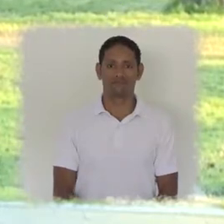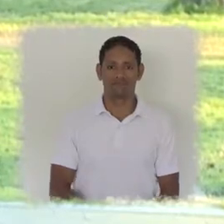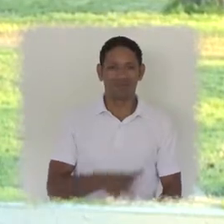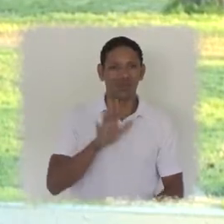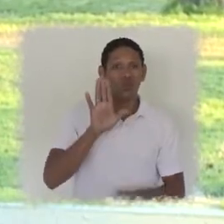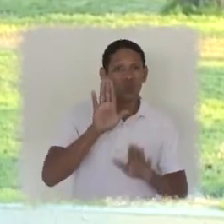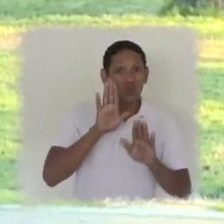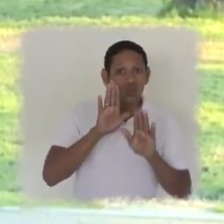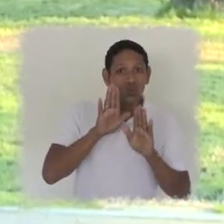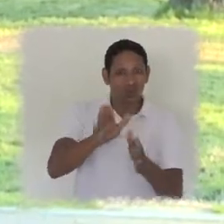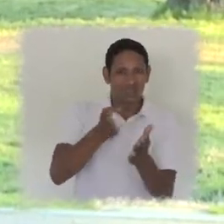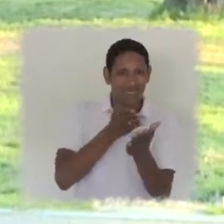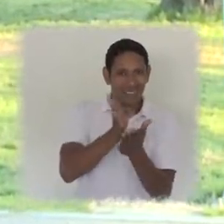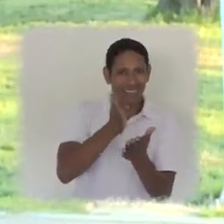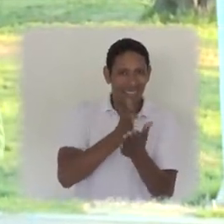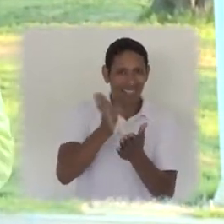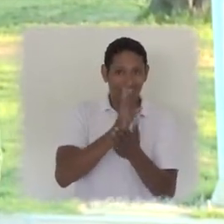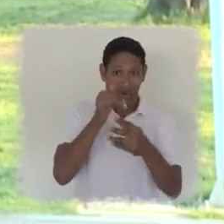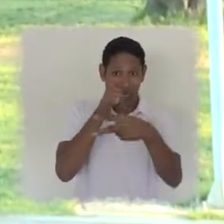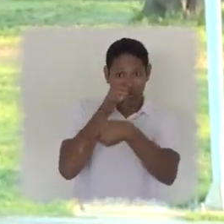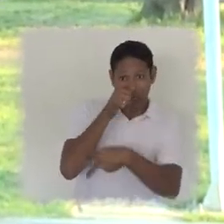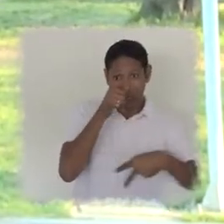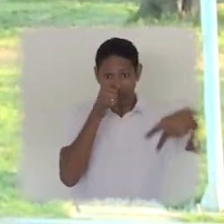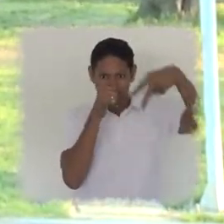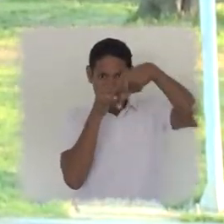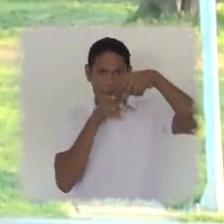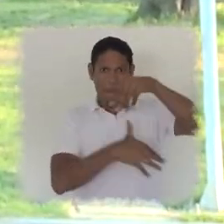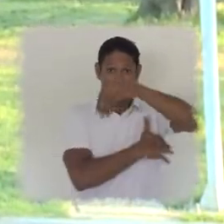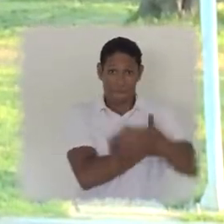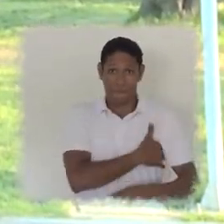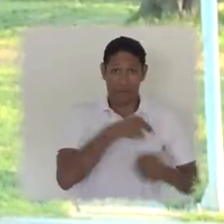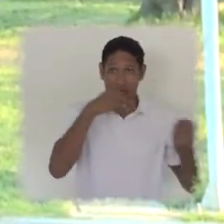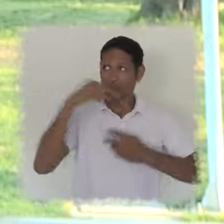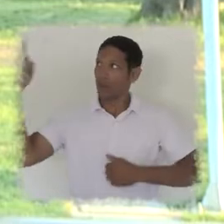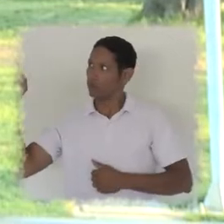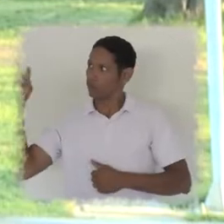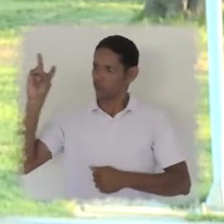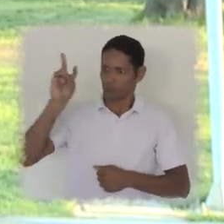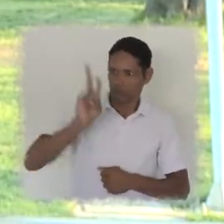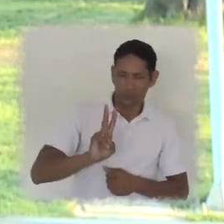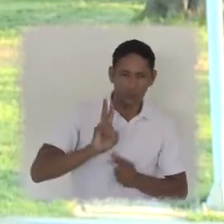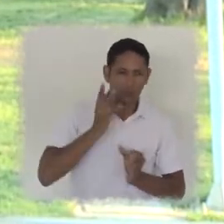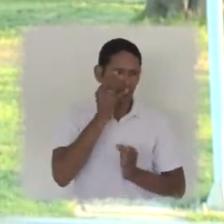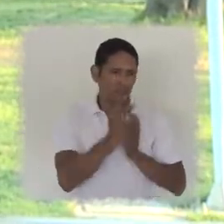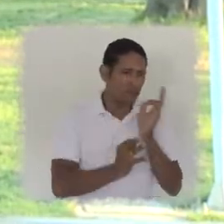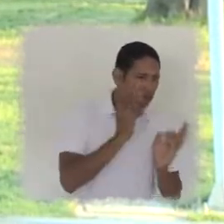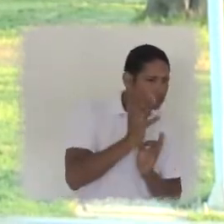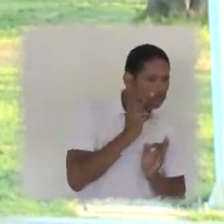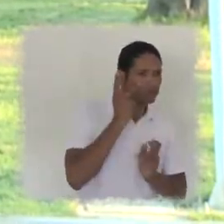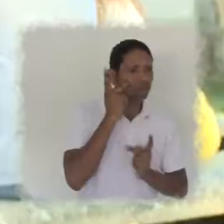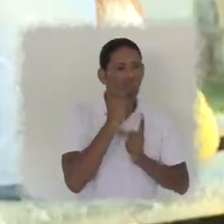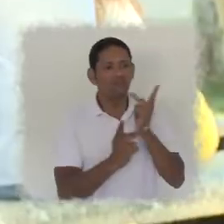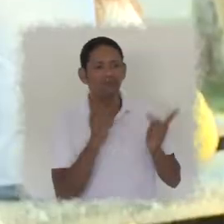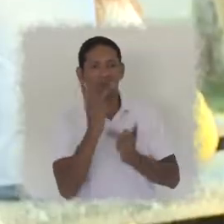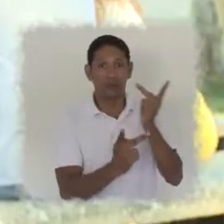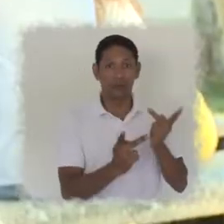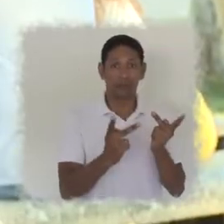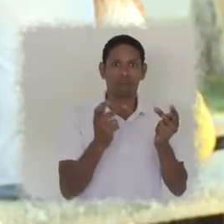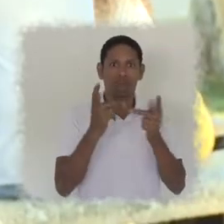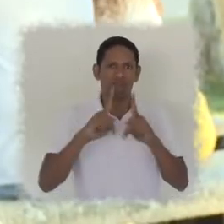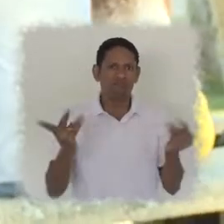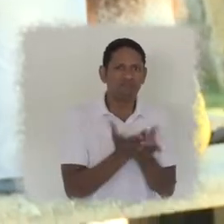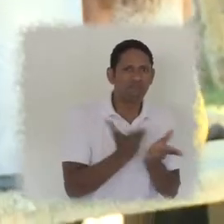El programa de antropología de la Universidad del Magdalena recibió visita de pares en busca de la acreditación de alta calidad.